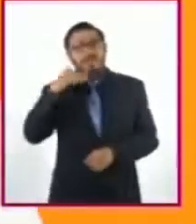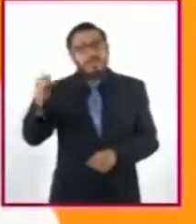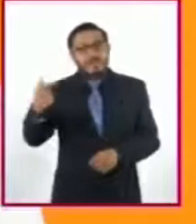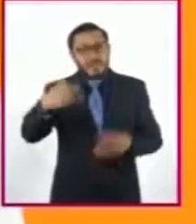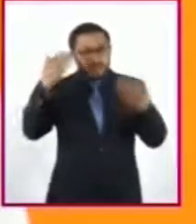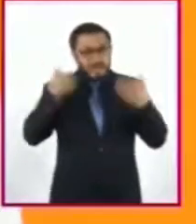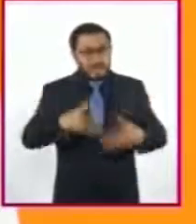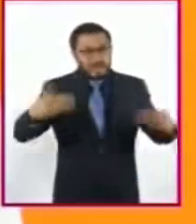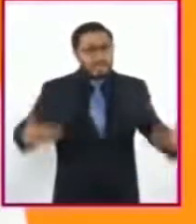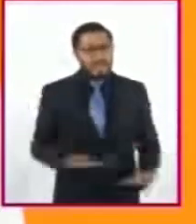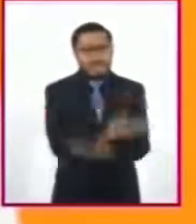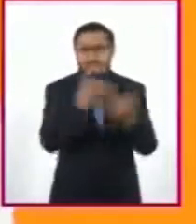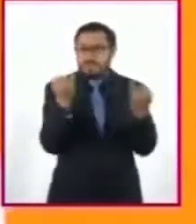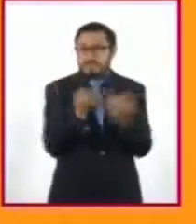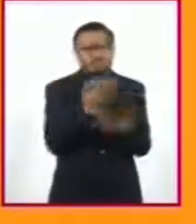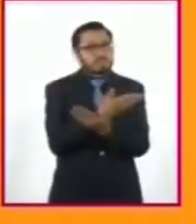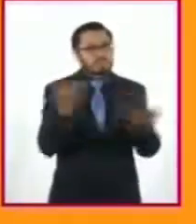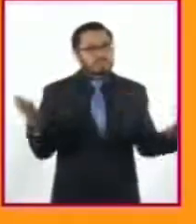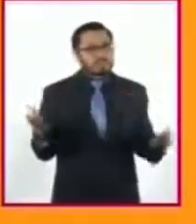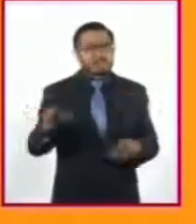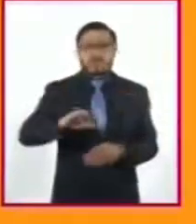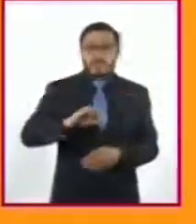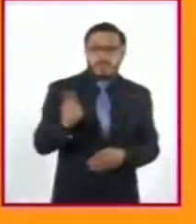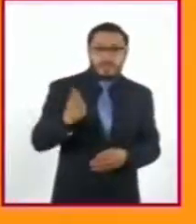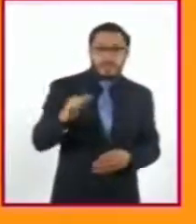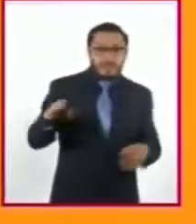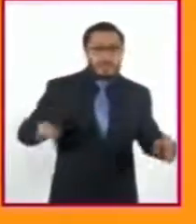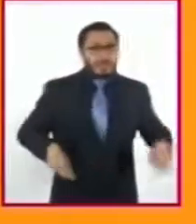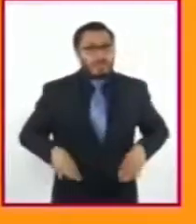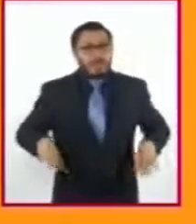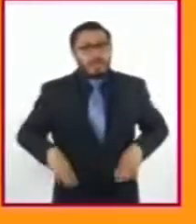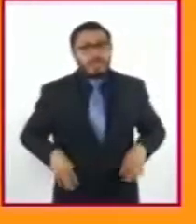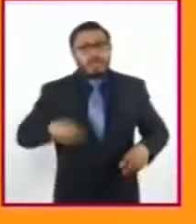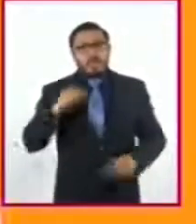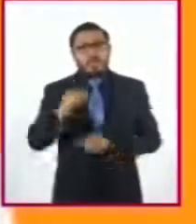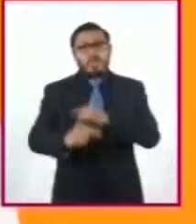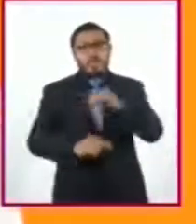nacieron y otras que han aprendido a lo largo de su vida.